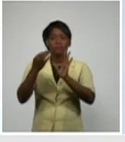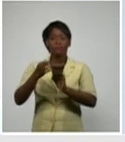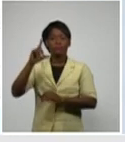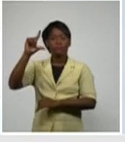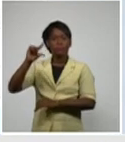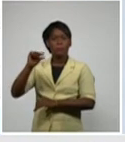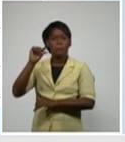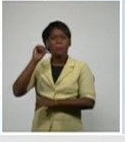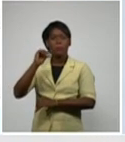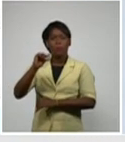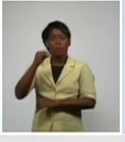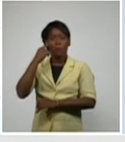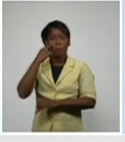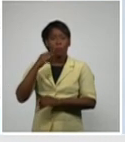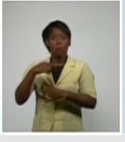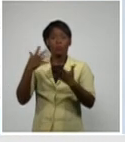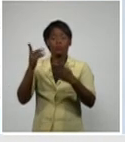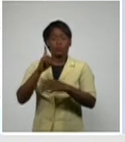a